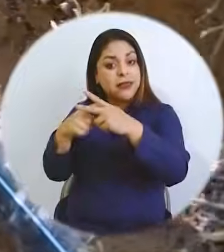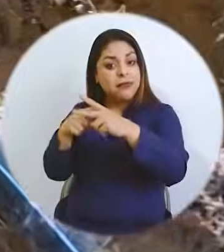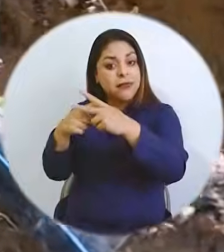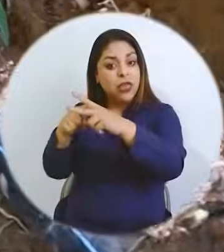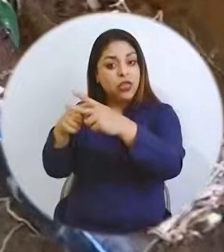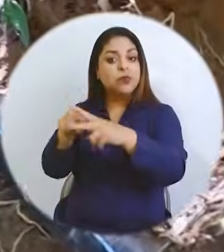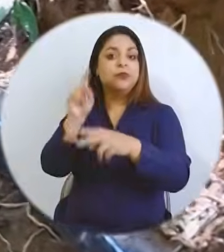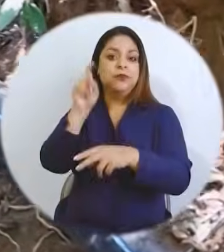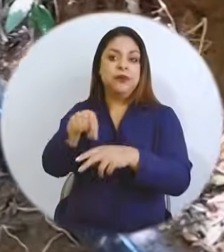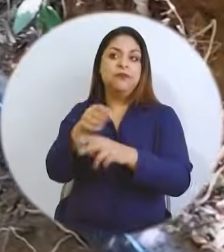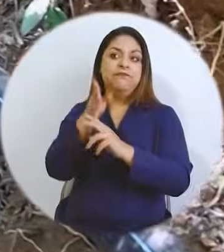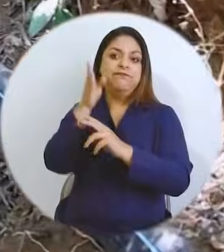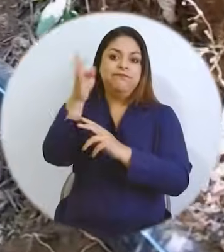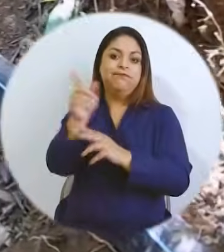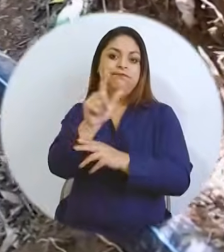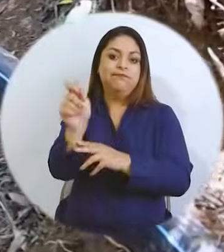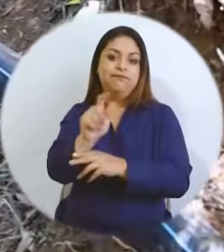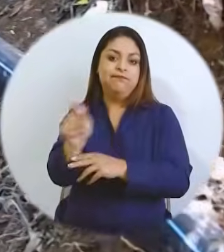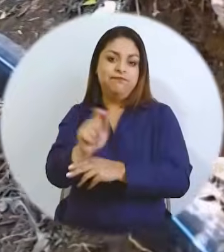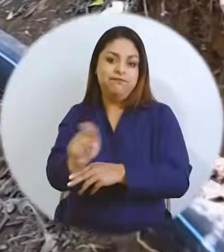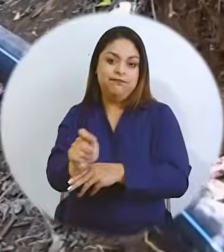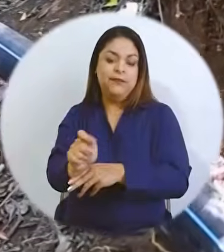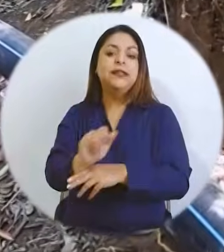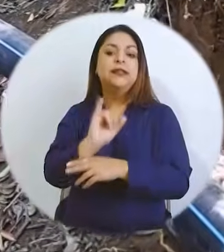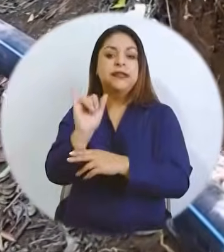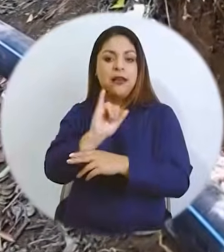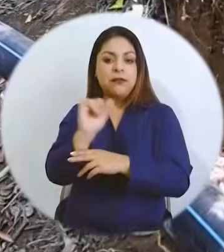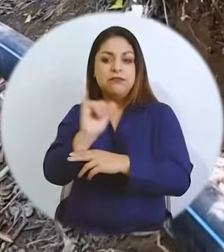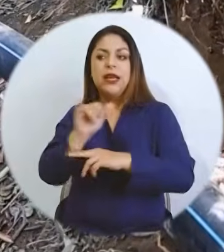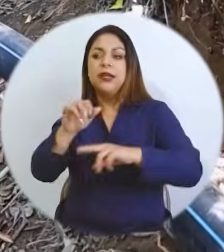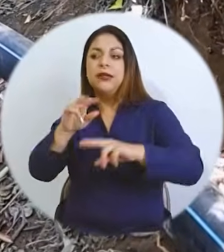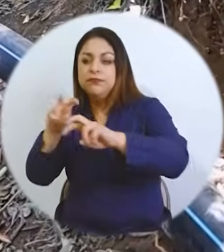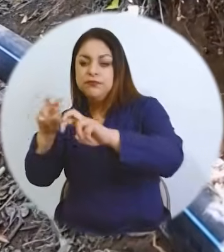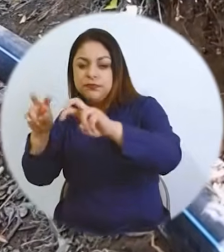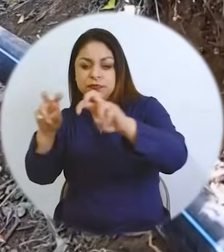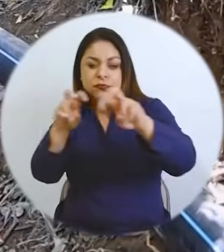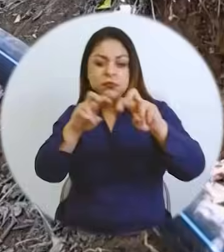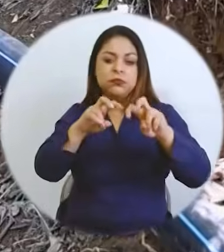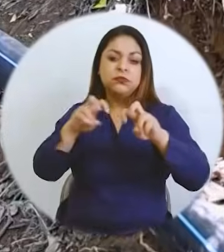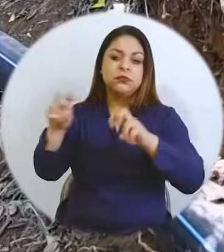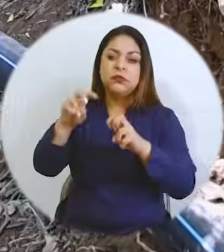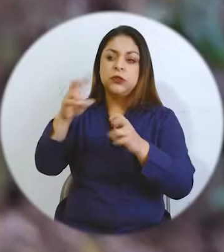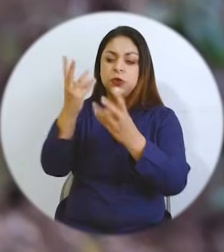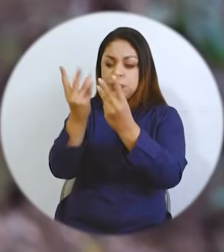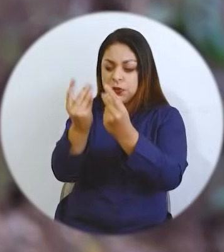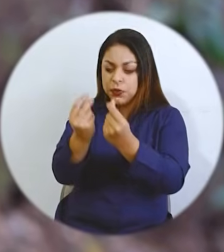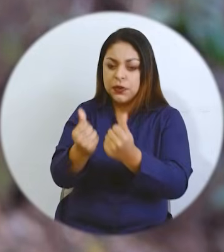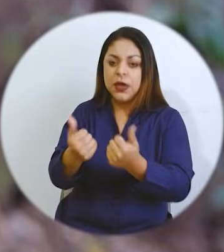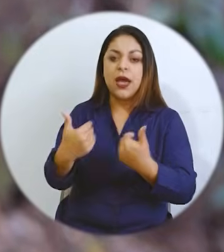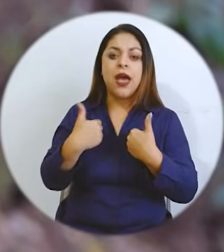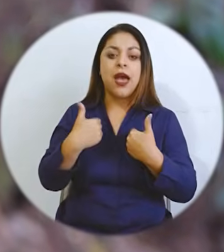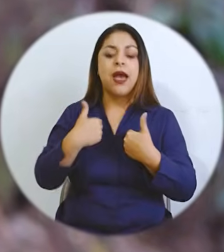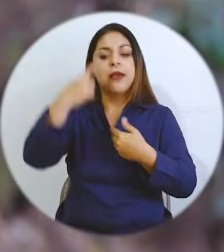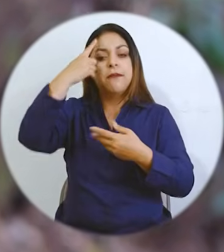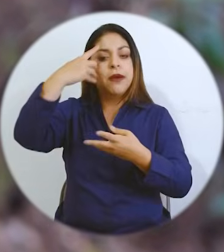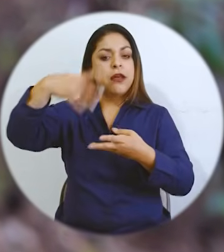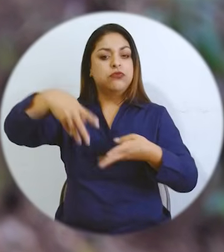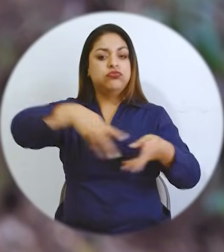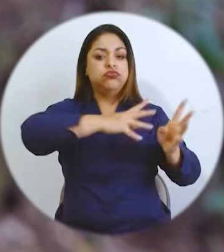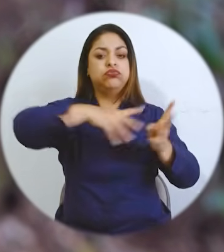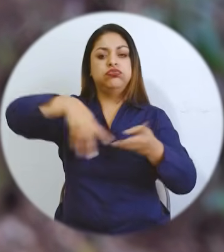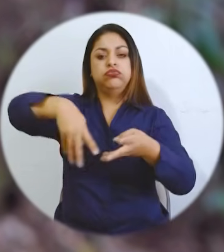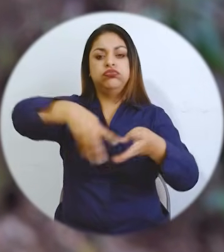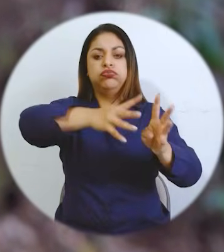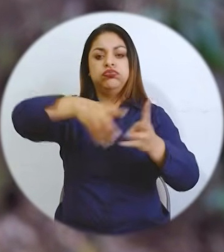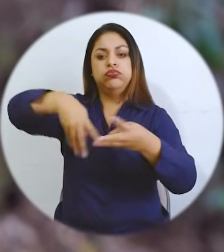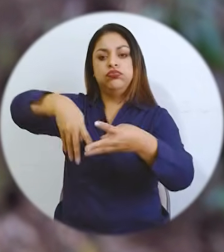hacer mes a mes, además que se tienen que hacer aforos para saber cuánta cantidad tenemos verdaderamente para distribuir a todas estas personas